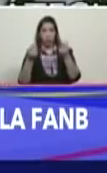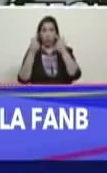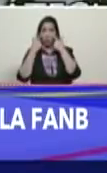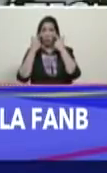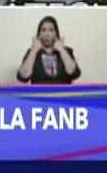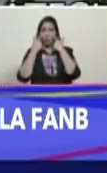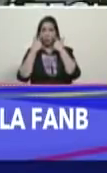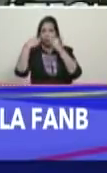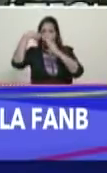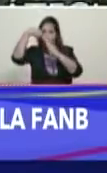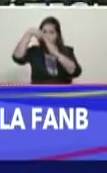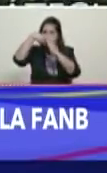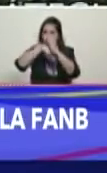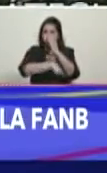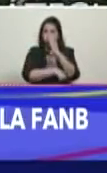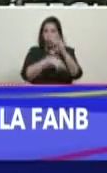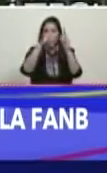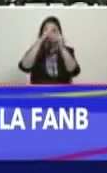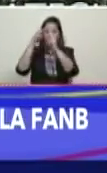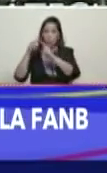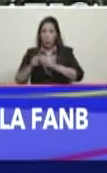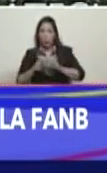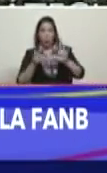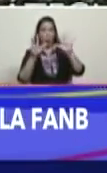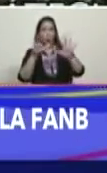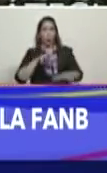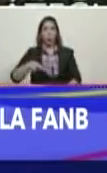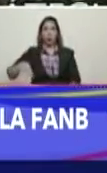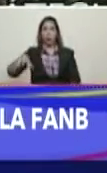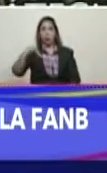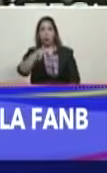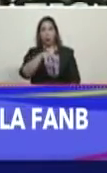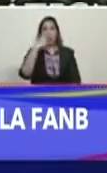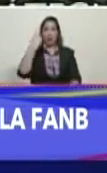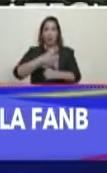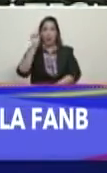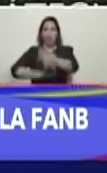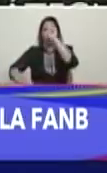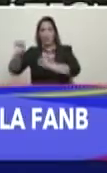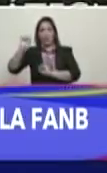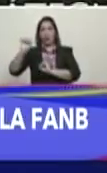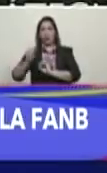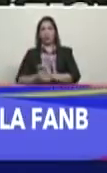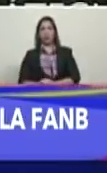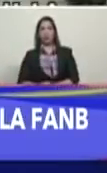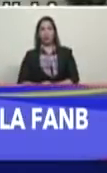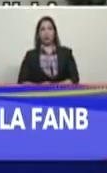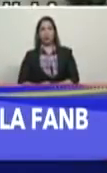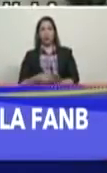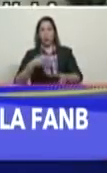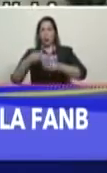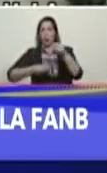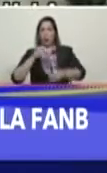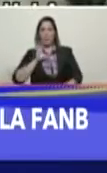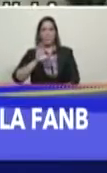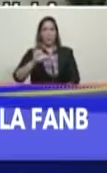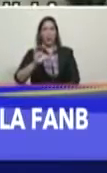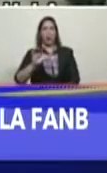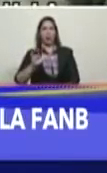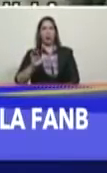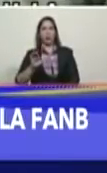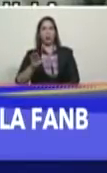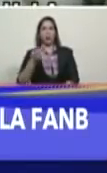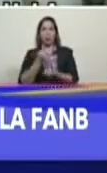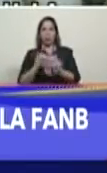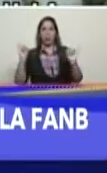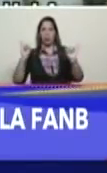fondo. 8 regiones inexpugnables que sumadas hacen una patria inexpugnable,